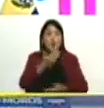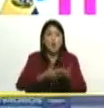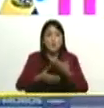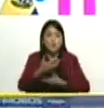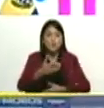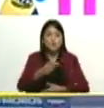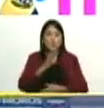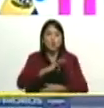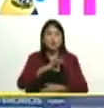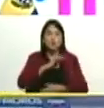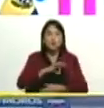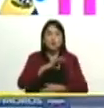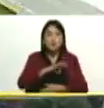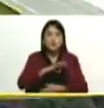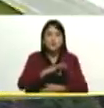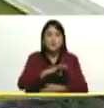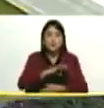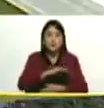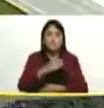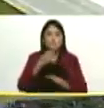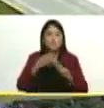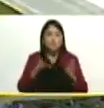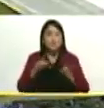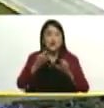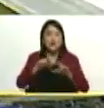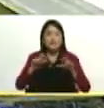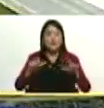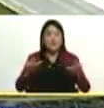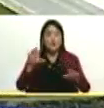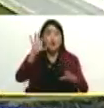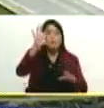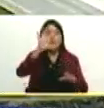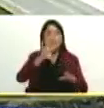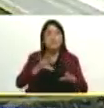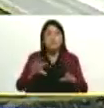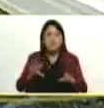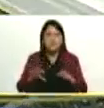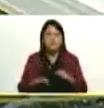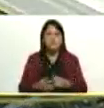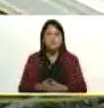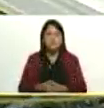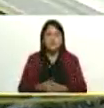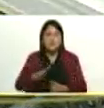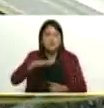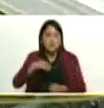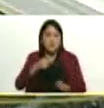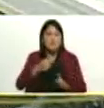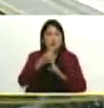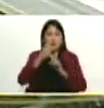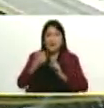la vida pública de nuestro pueblo. Tenga capacidad para impactar